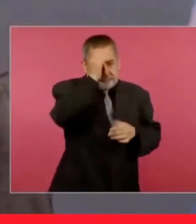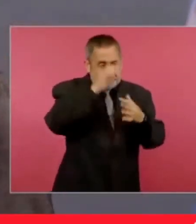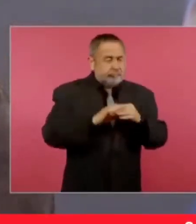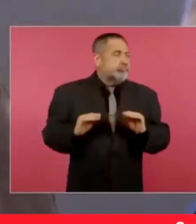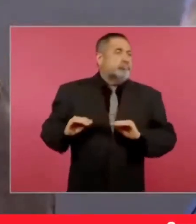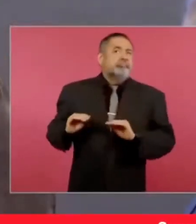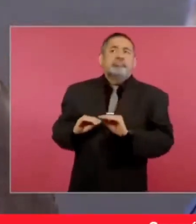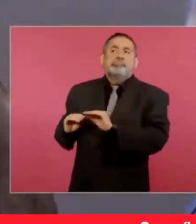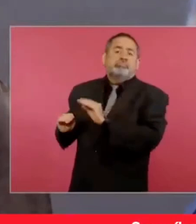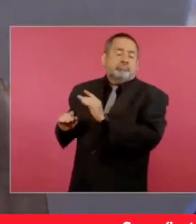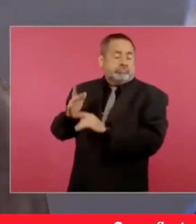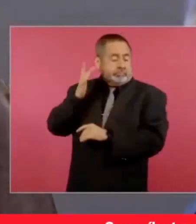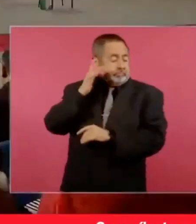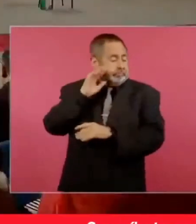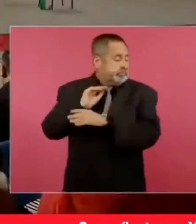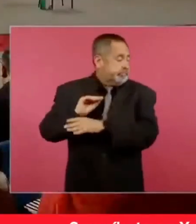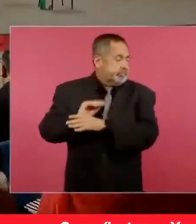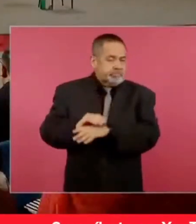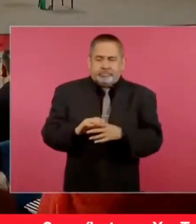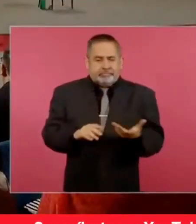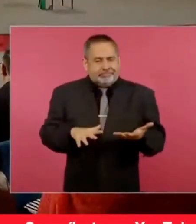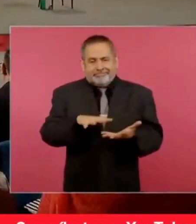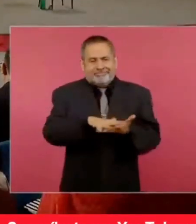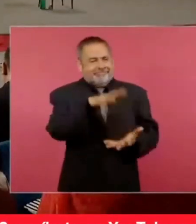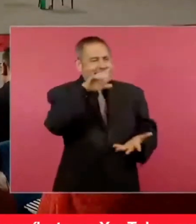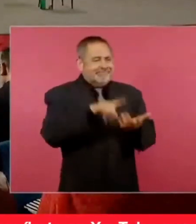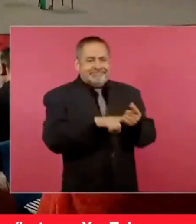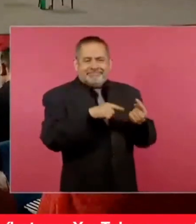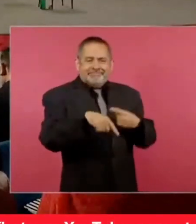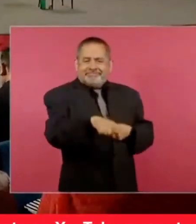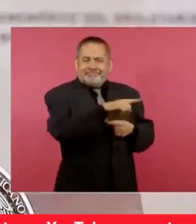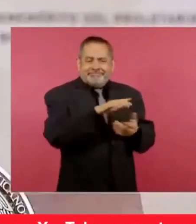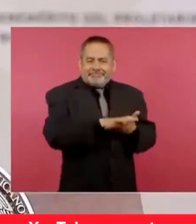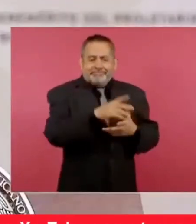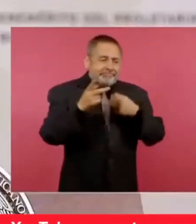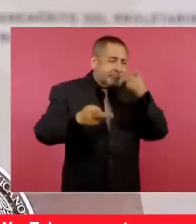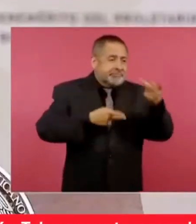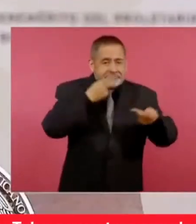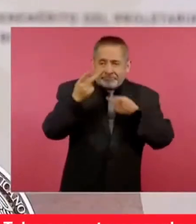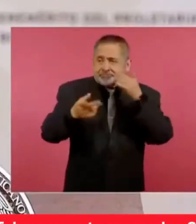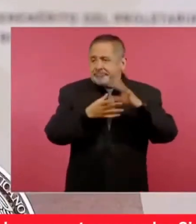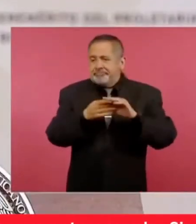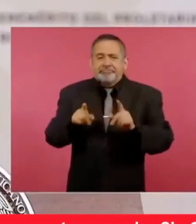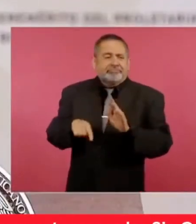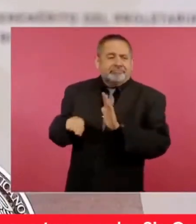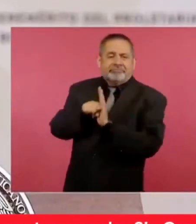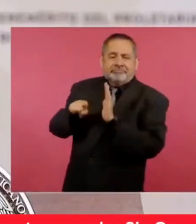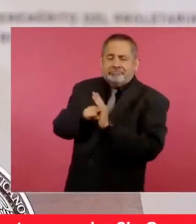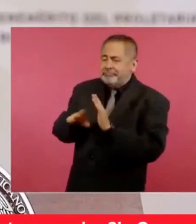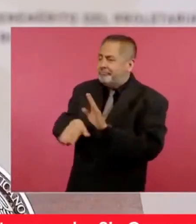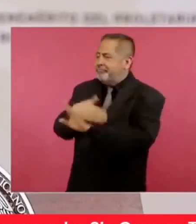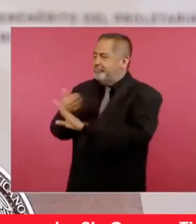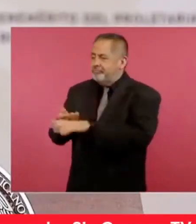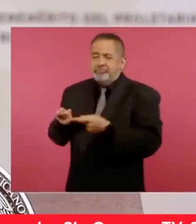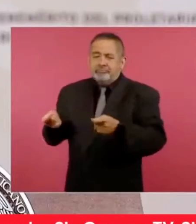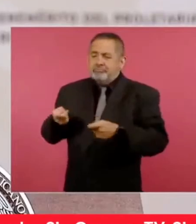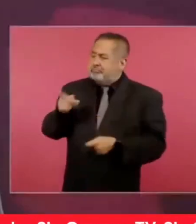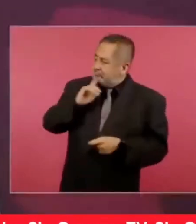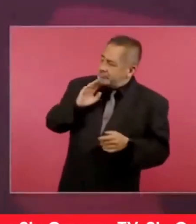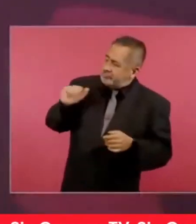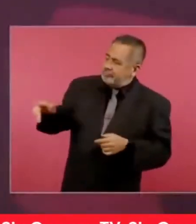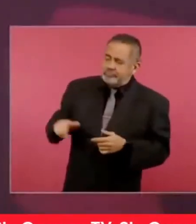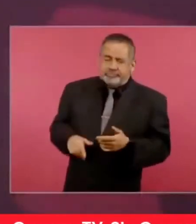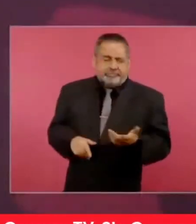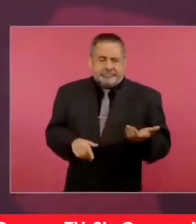Al contrario, la mayor parte de lo que dicen los medios al servicio de quienes hoy manejan las AFORES,